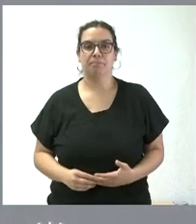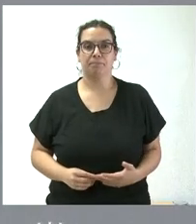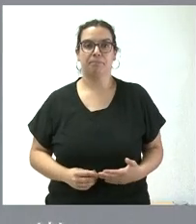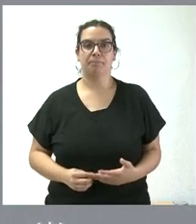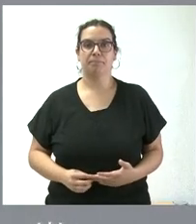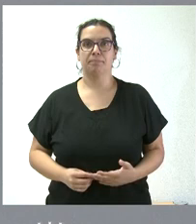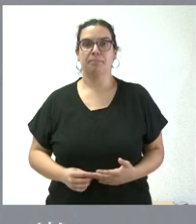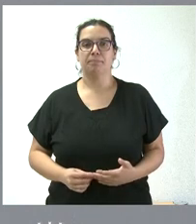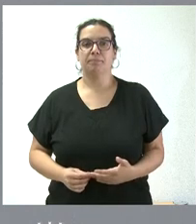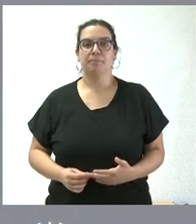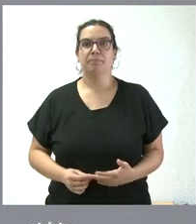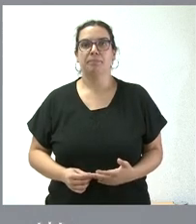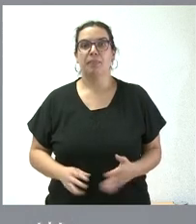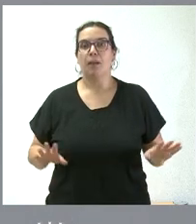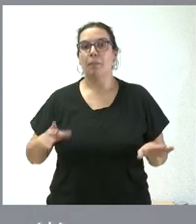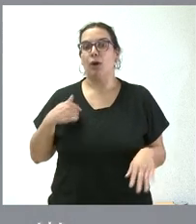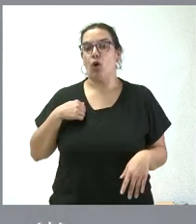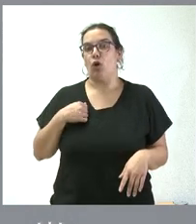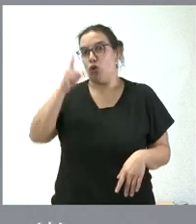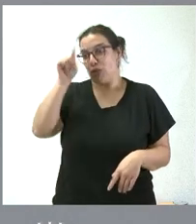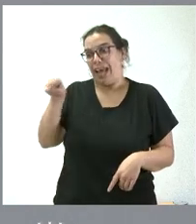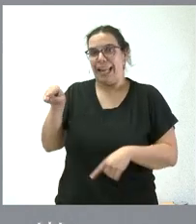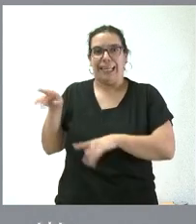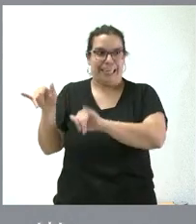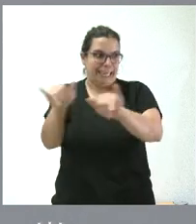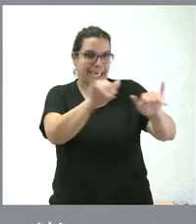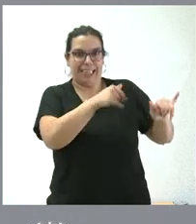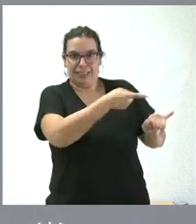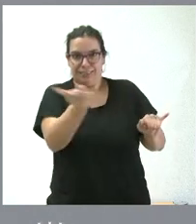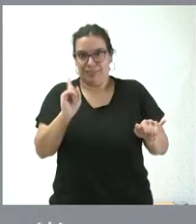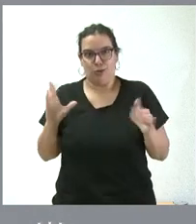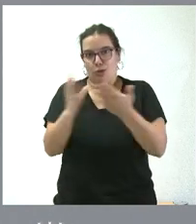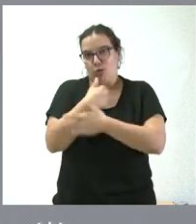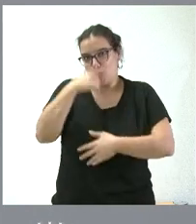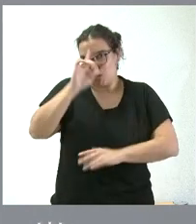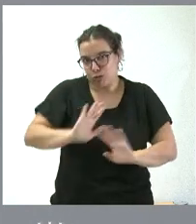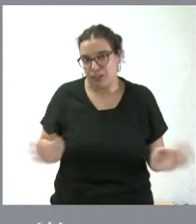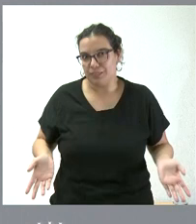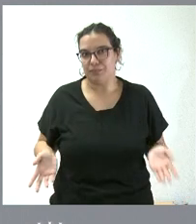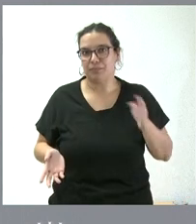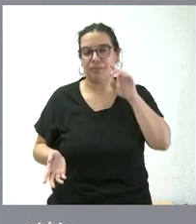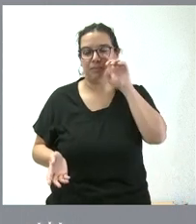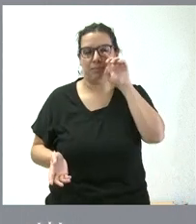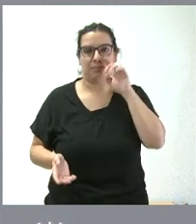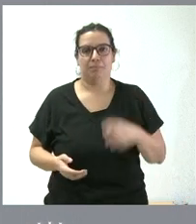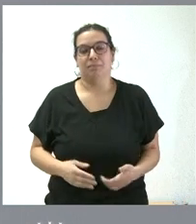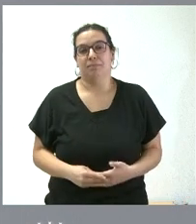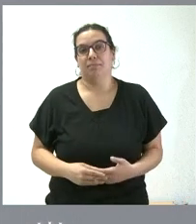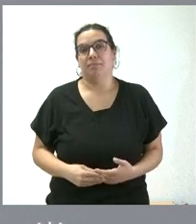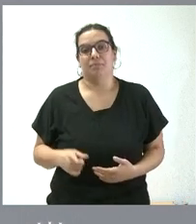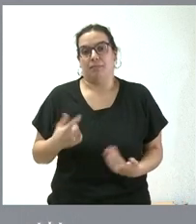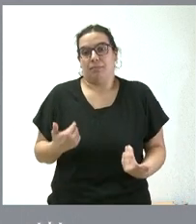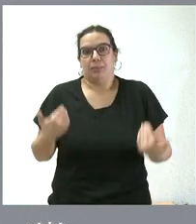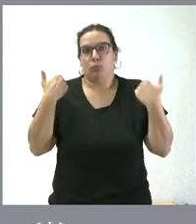y sobre el tema de la marca pero no de él de todos en este momento hay muchos responsables en la junta de